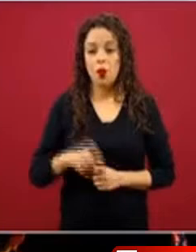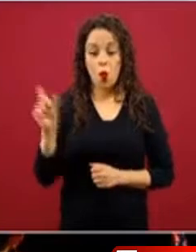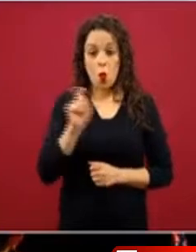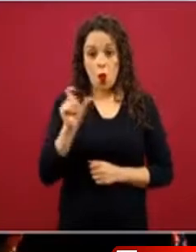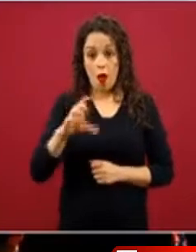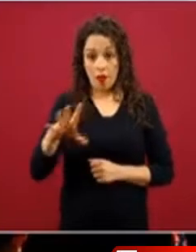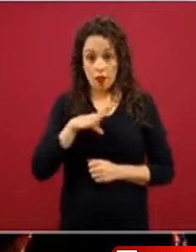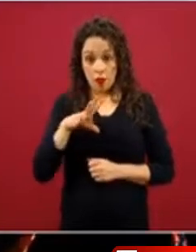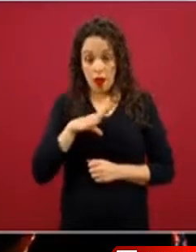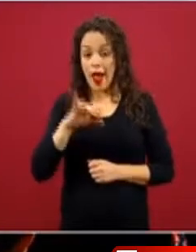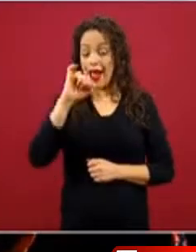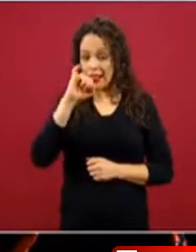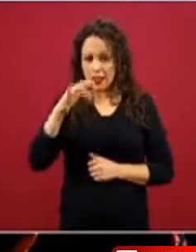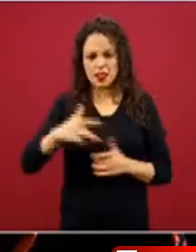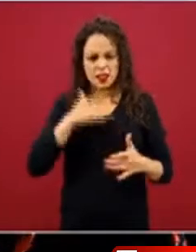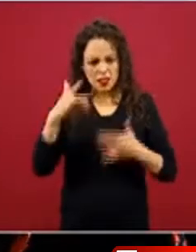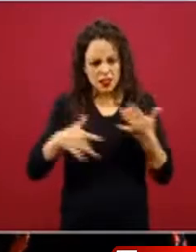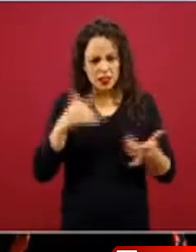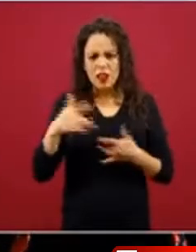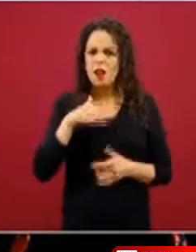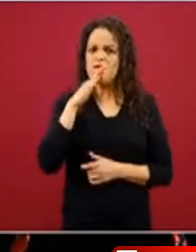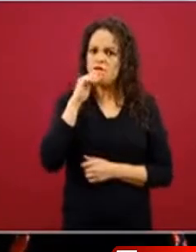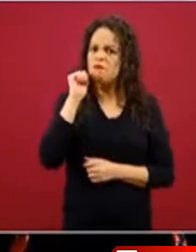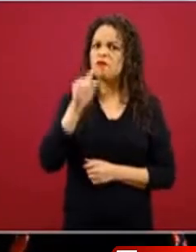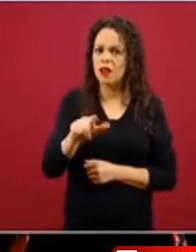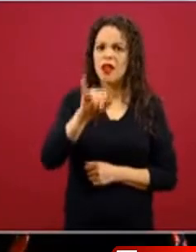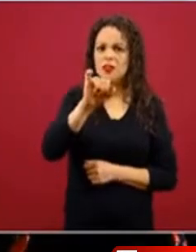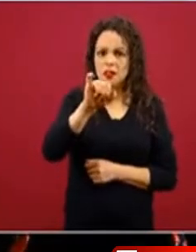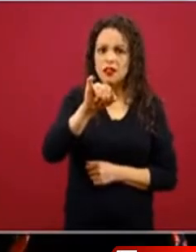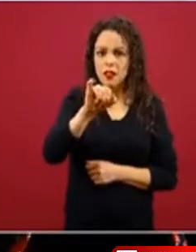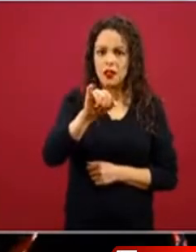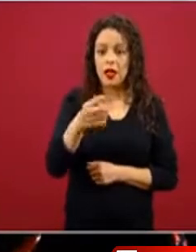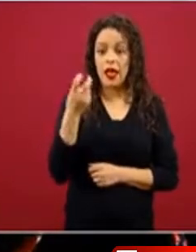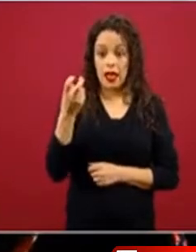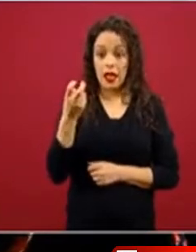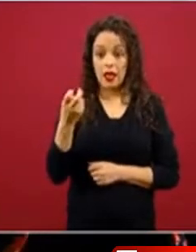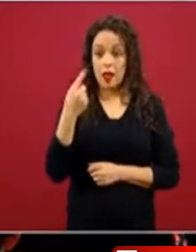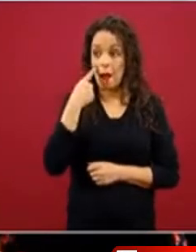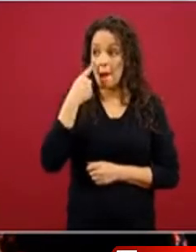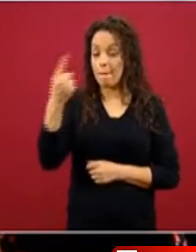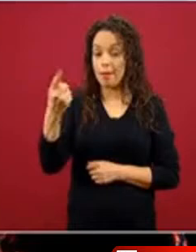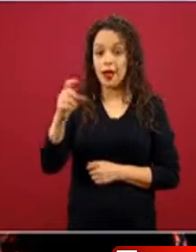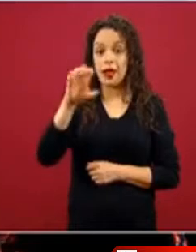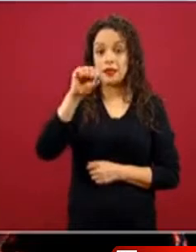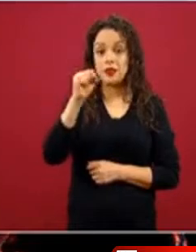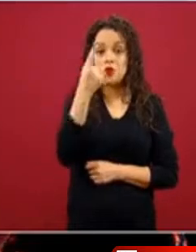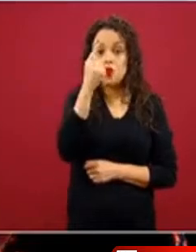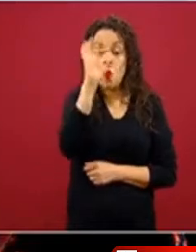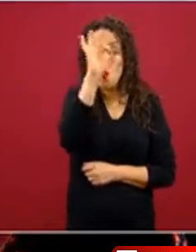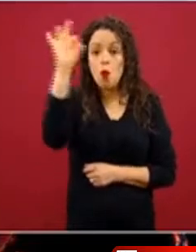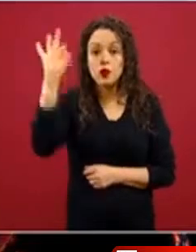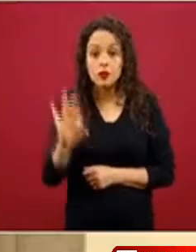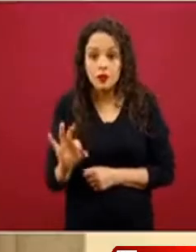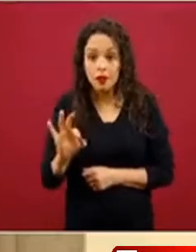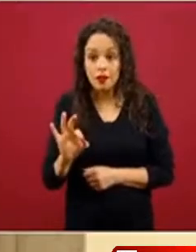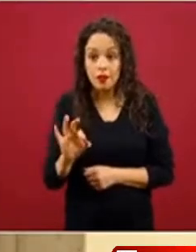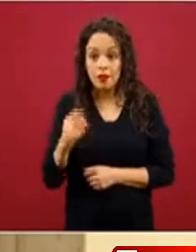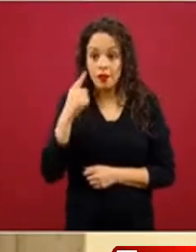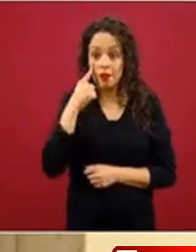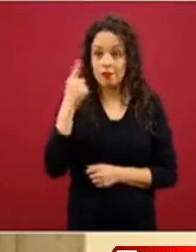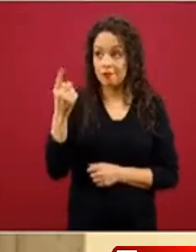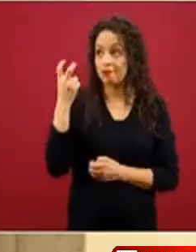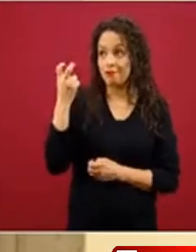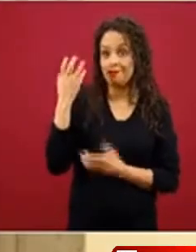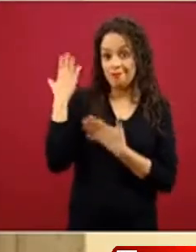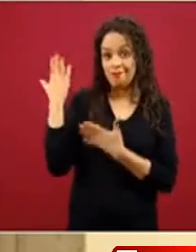Cuando las personas son sintomáticas, es decir, expresan signos y síntomas de enfermedad, llegó hasta un 61%. Y de